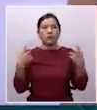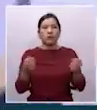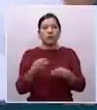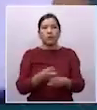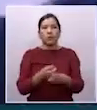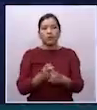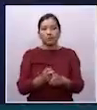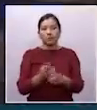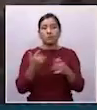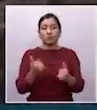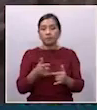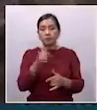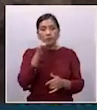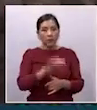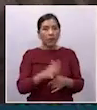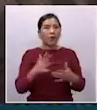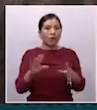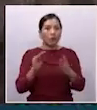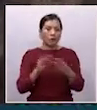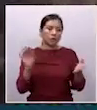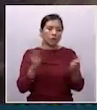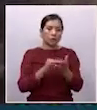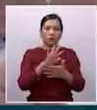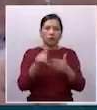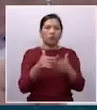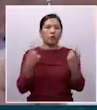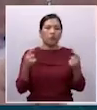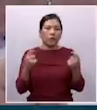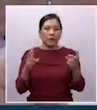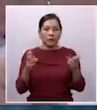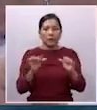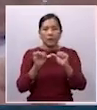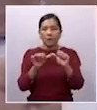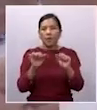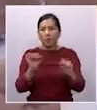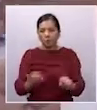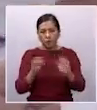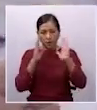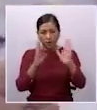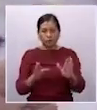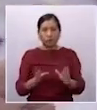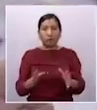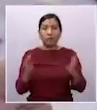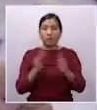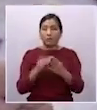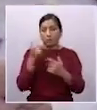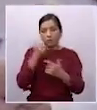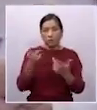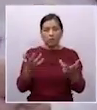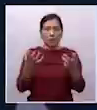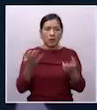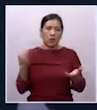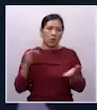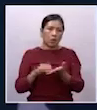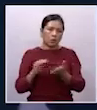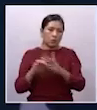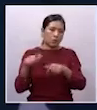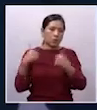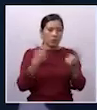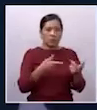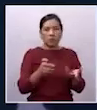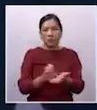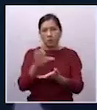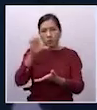menor ahora cuenta con el implante para contar con el tratamiento y continuar con su vida. Ella desea volver nuevamente al colegio.